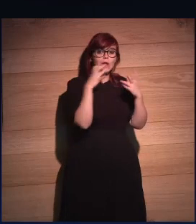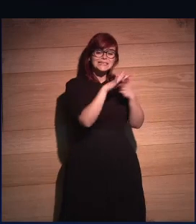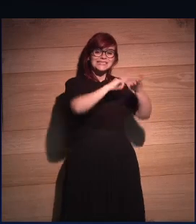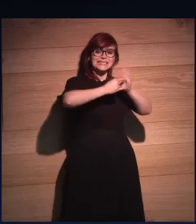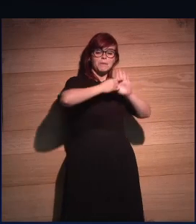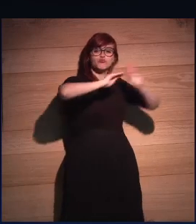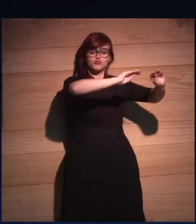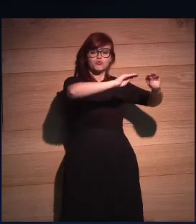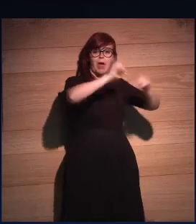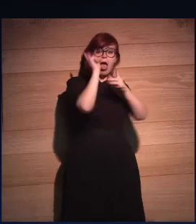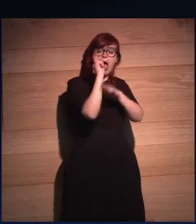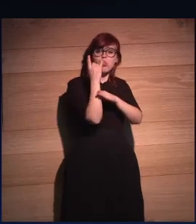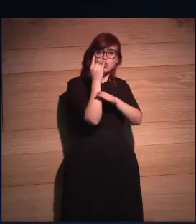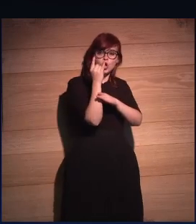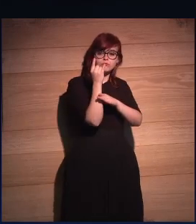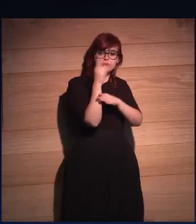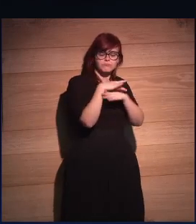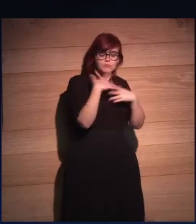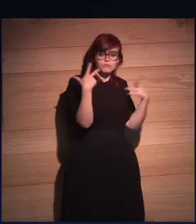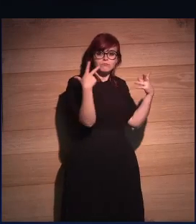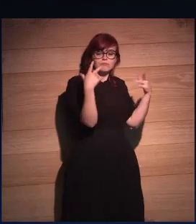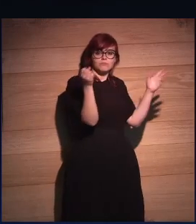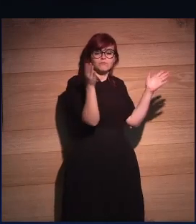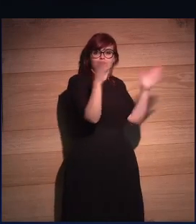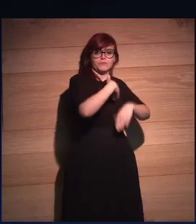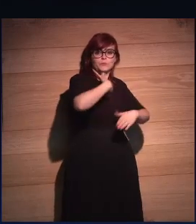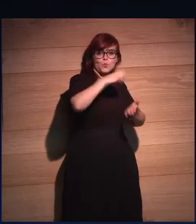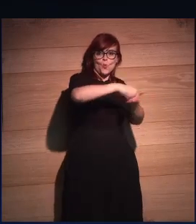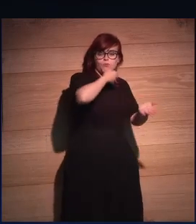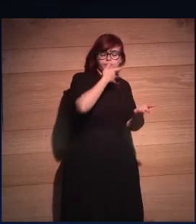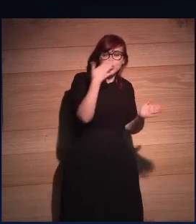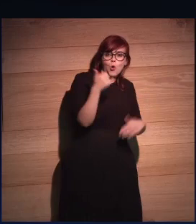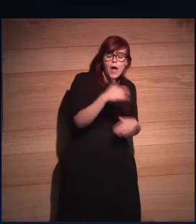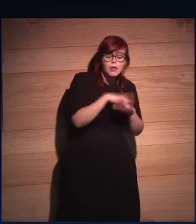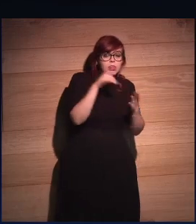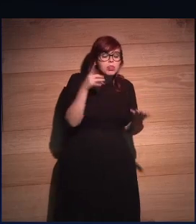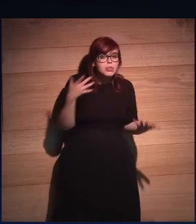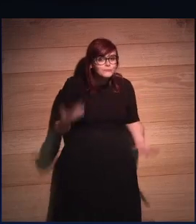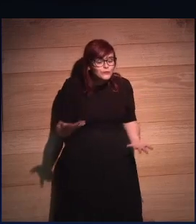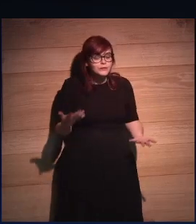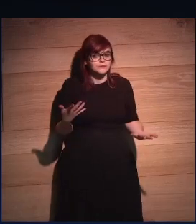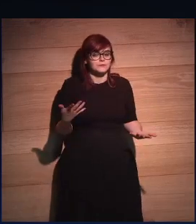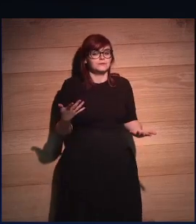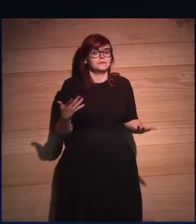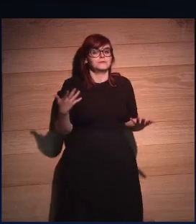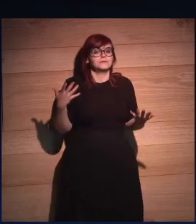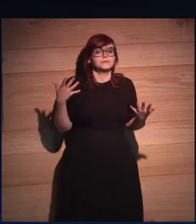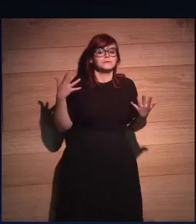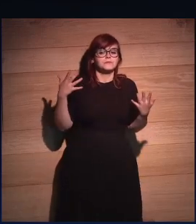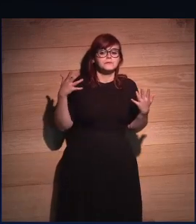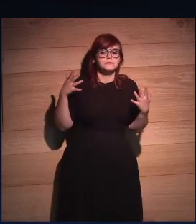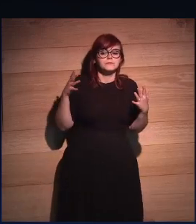sistema operativo Android, ¿no? Android siendo el sistema operativo más popular del mundo para móviles con diferencia.